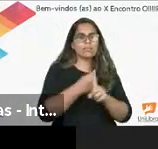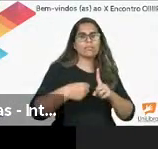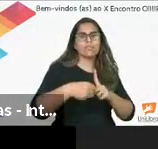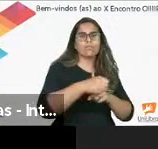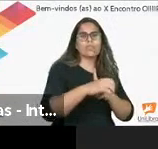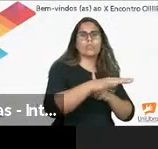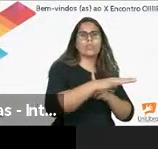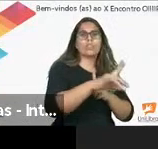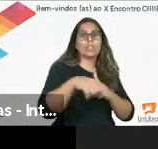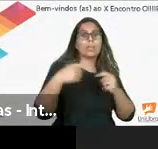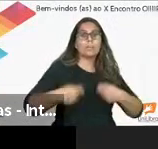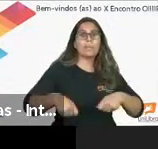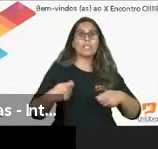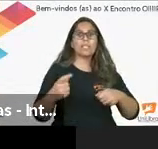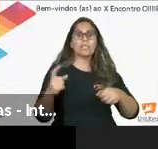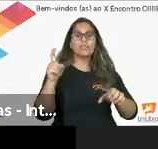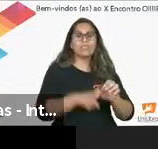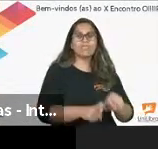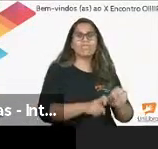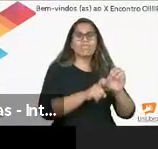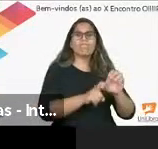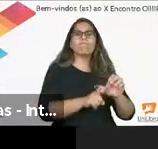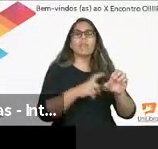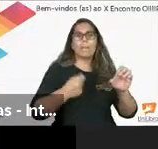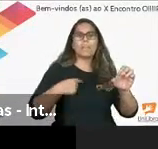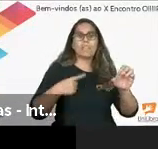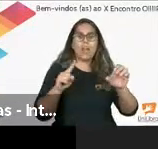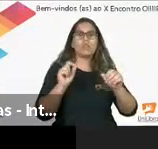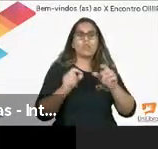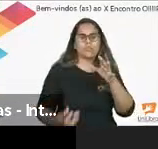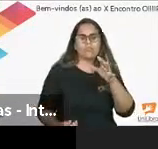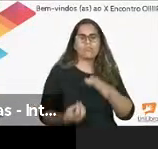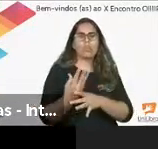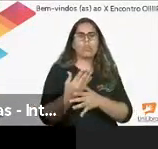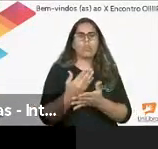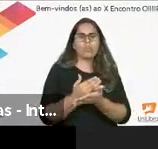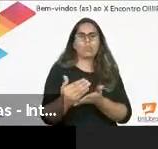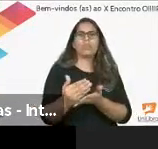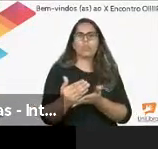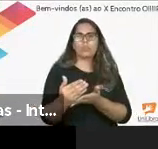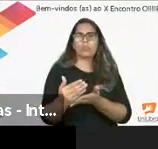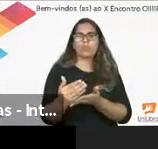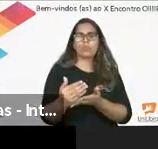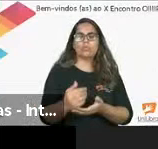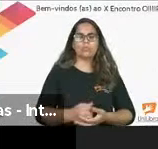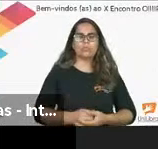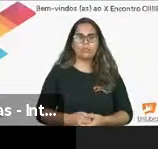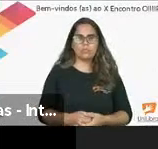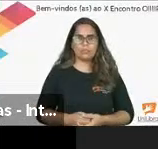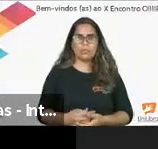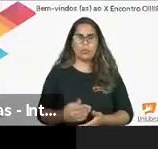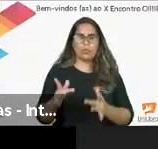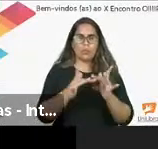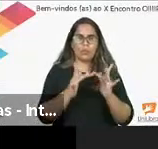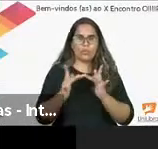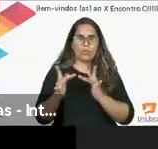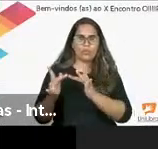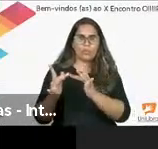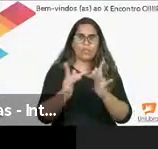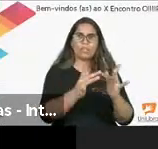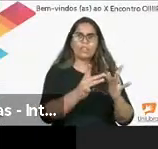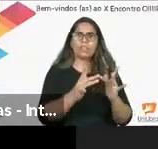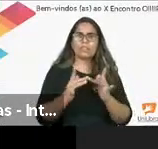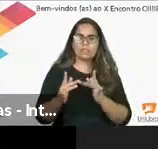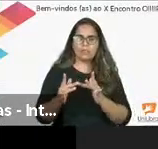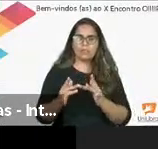cual dependen. Y en la cual tienen origen. Socialidad extrema, convivencia. Propia de los